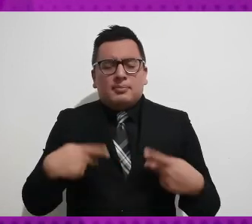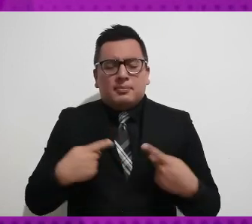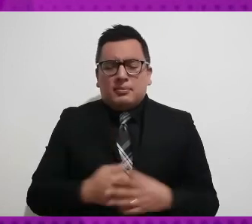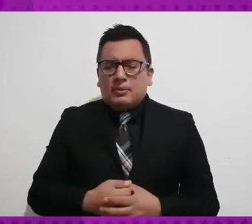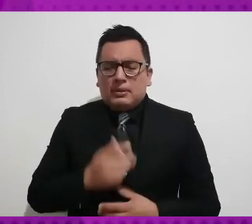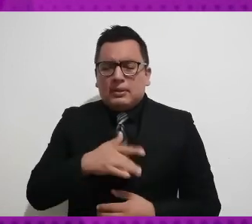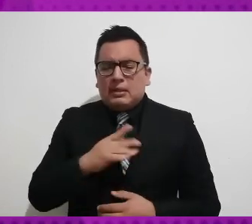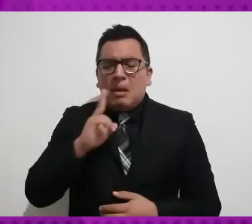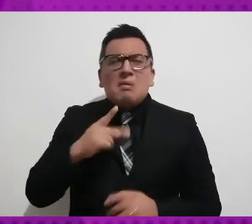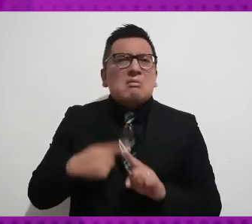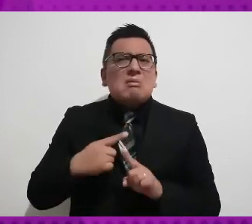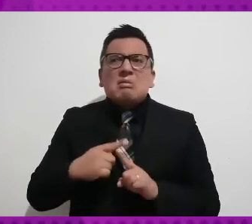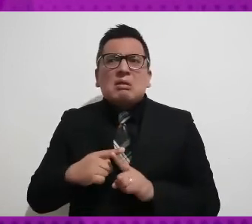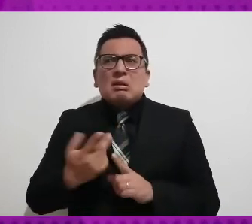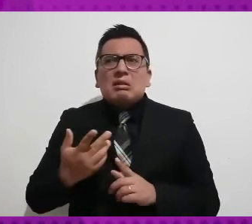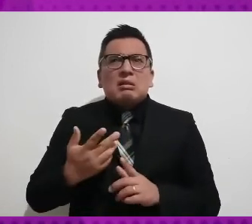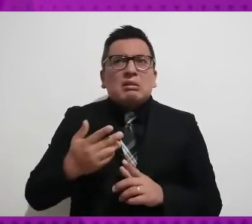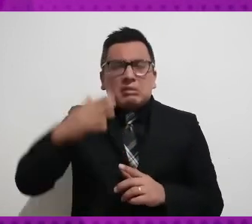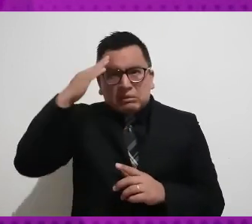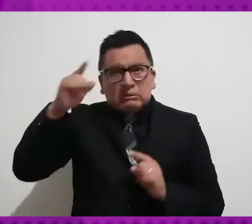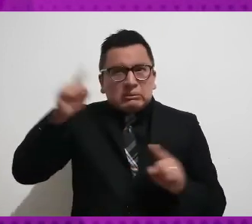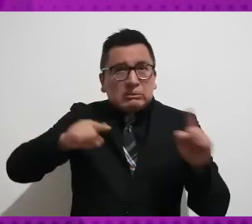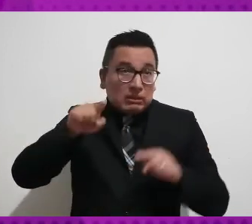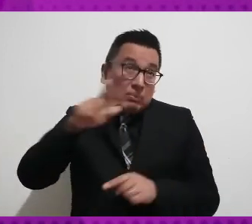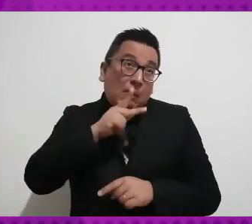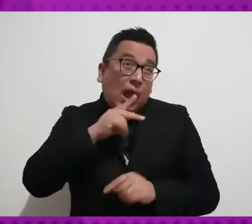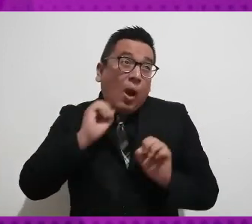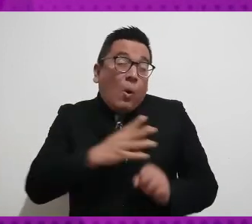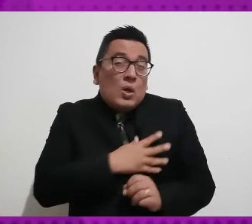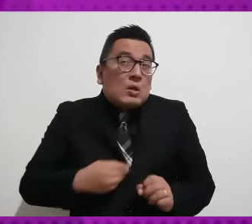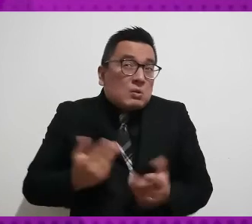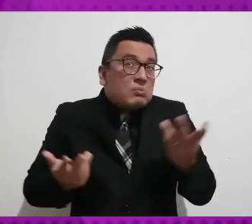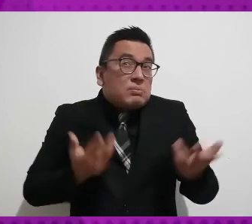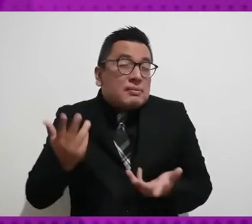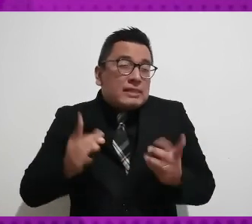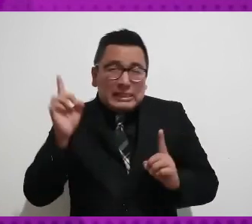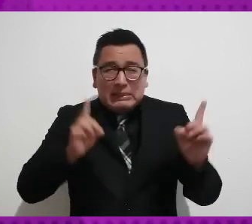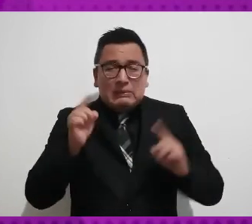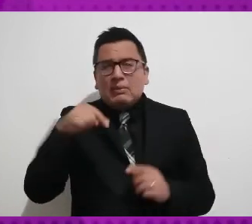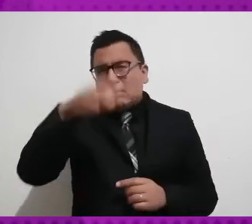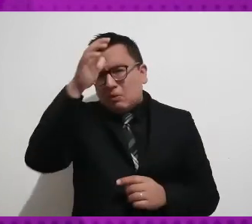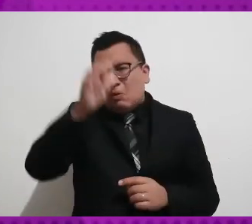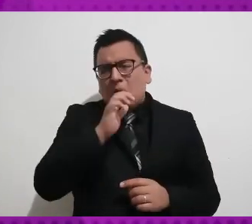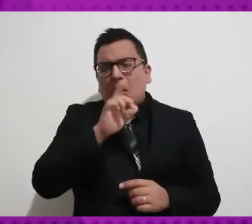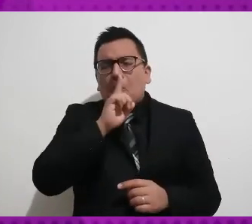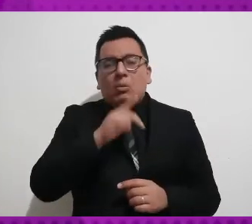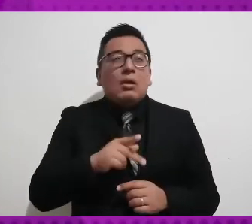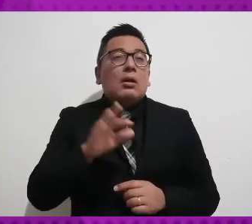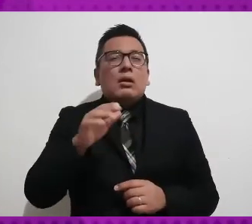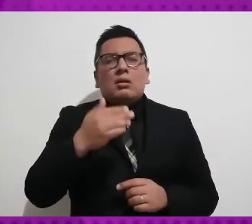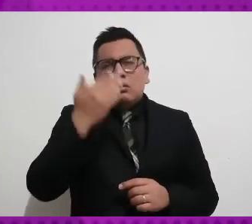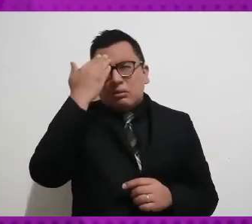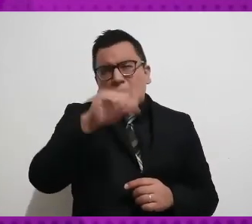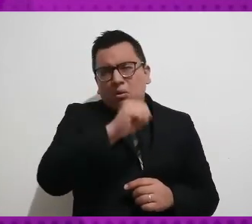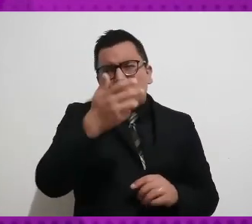mi pregunta era, bueno, pues quién iba a gobernar, ¿no? Si el papá o el hijo. Entonces, no se dio en el caso de Coahuila, en otras entidades sí,